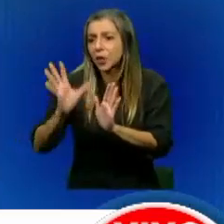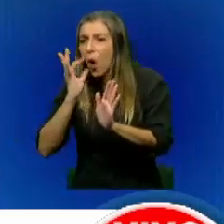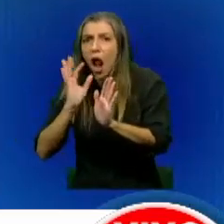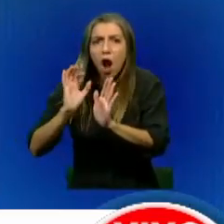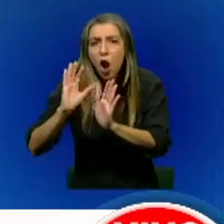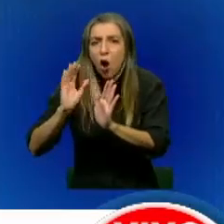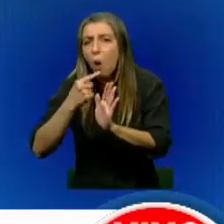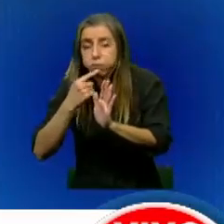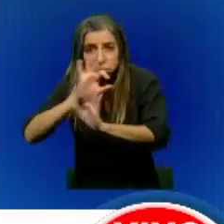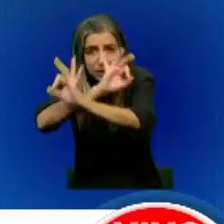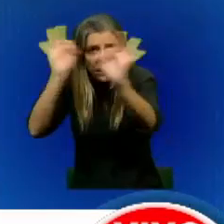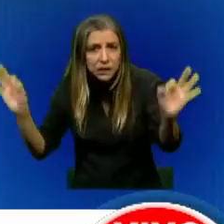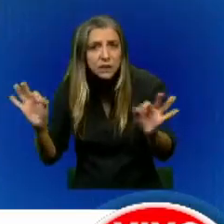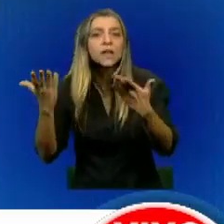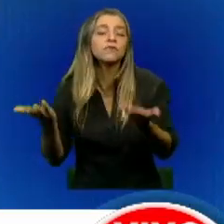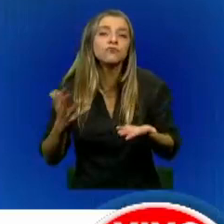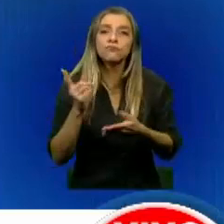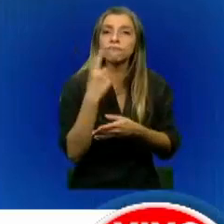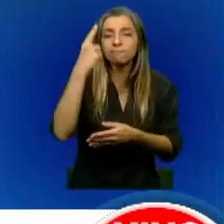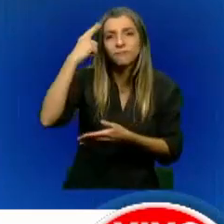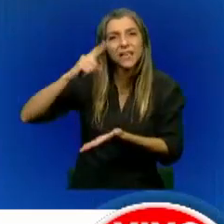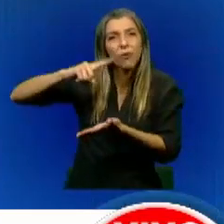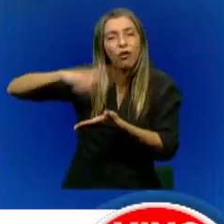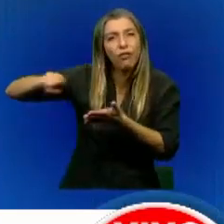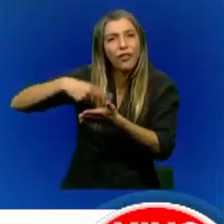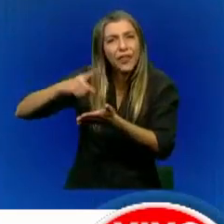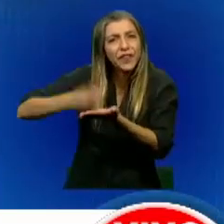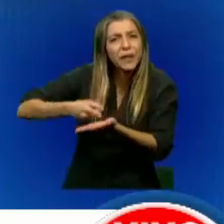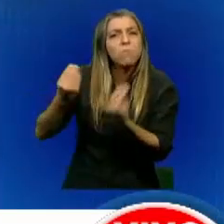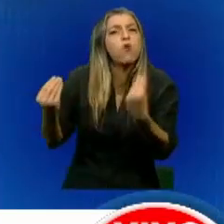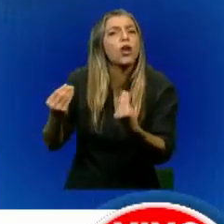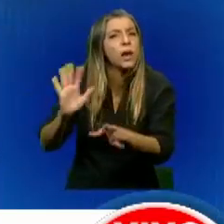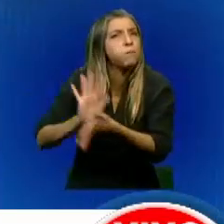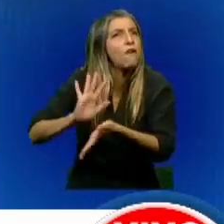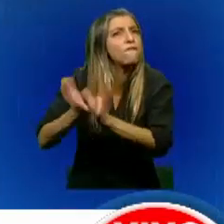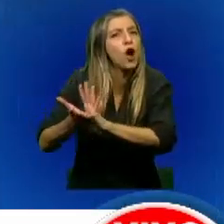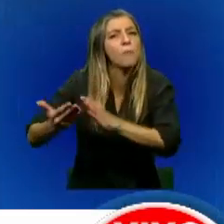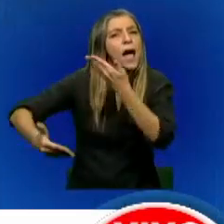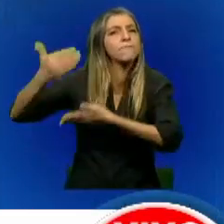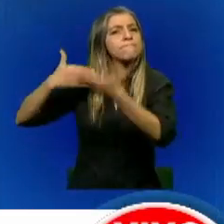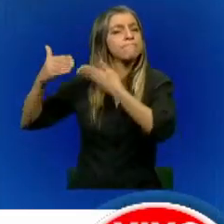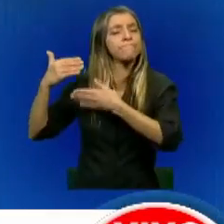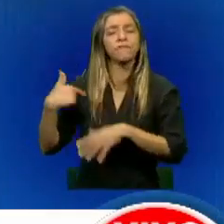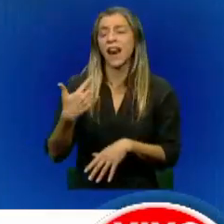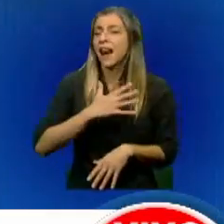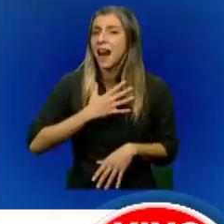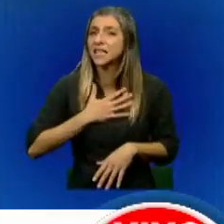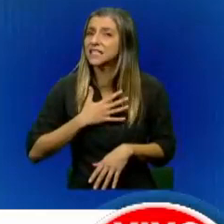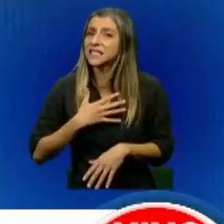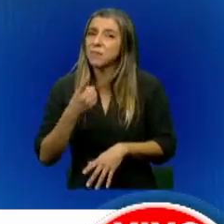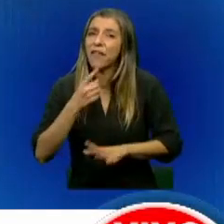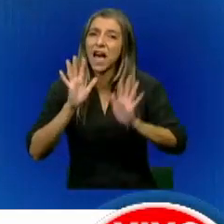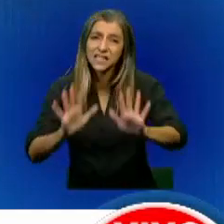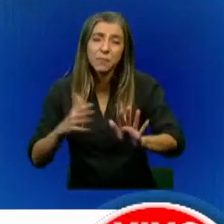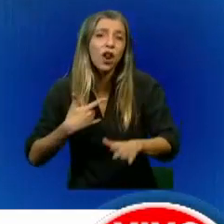la política de derogar ese decreto es regresiva. Y lamento tener que decirlo, a todas estas leyes